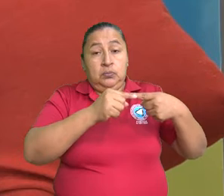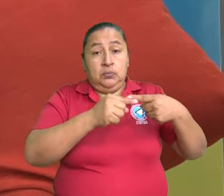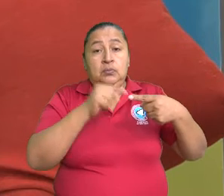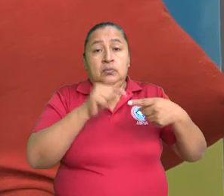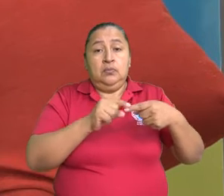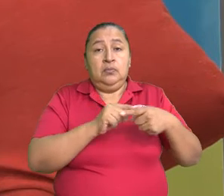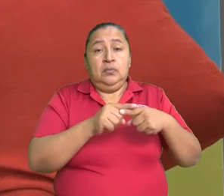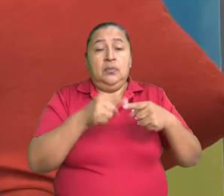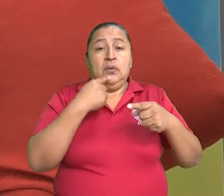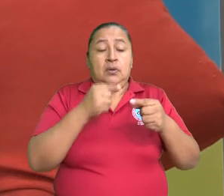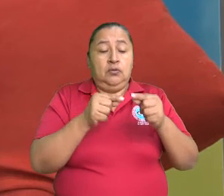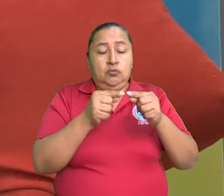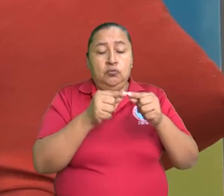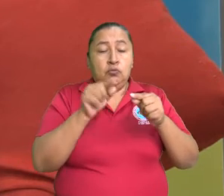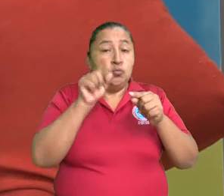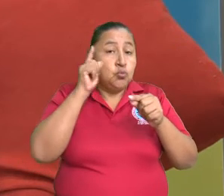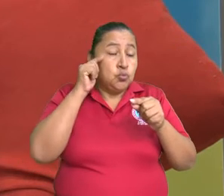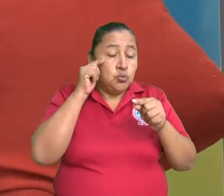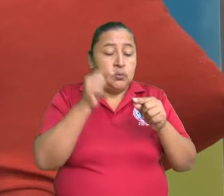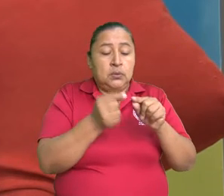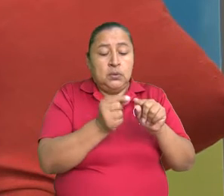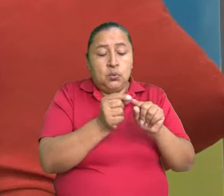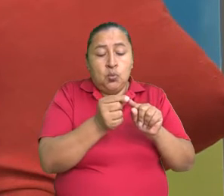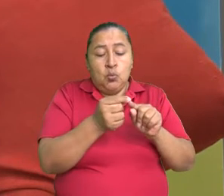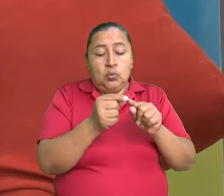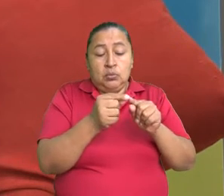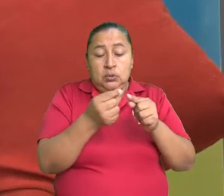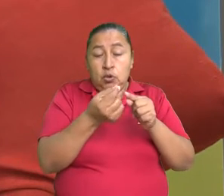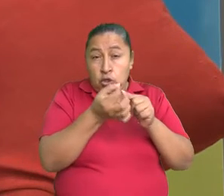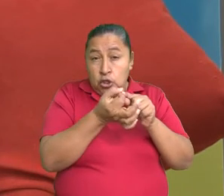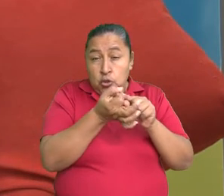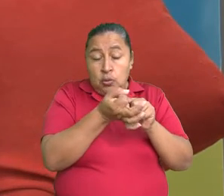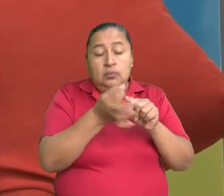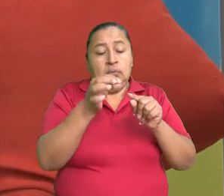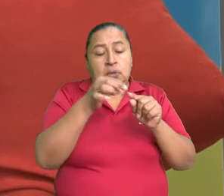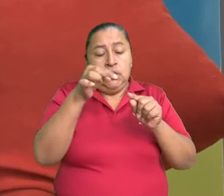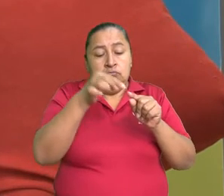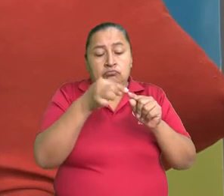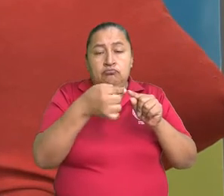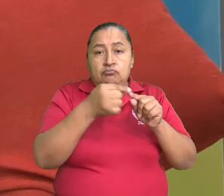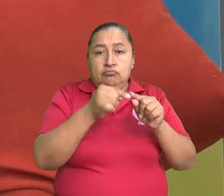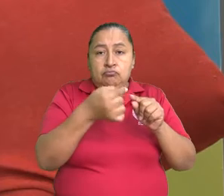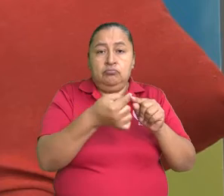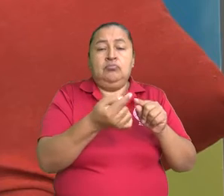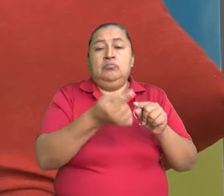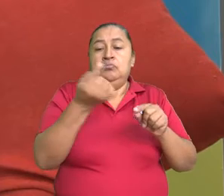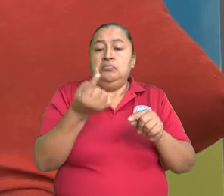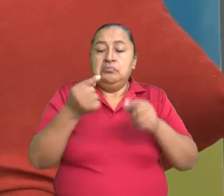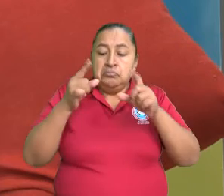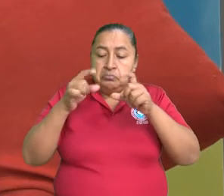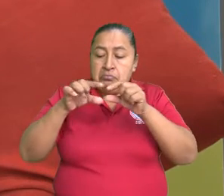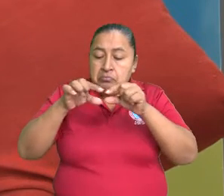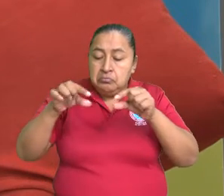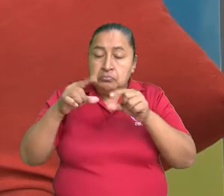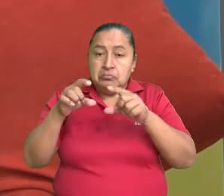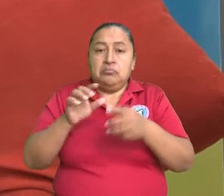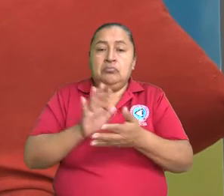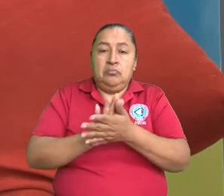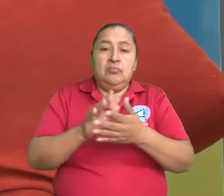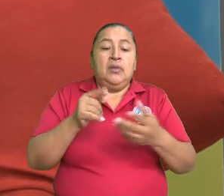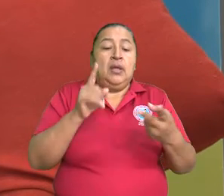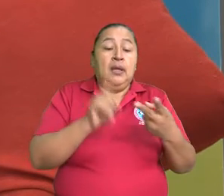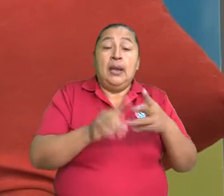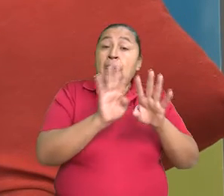que es por donde orinan, la uretra. La uretra. Exactamente, se hace el PAP ahí y uno no se puede dar cuenta, lo que pasa es que no es muy frecuente.